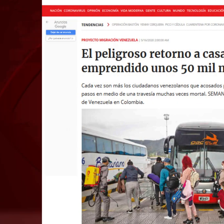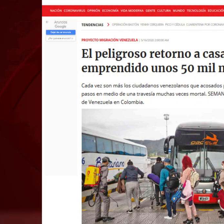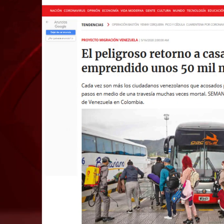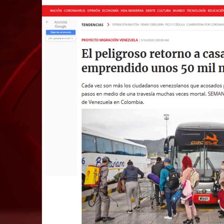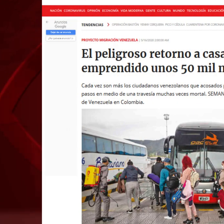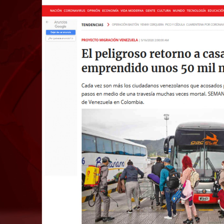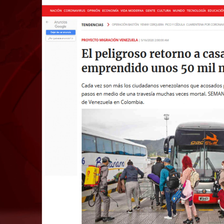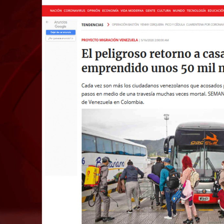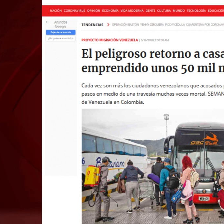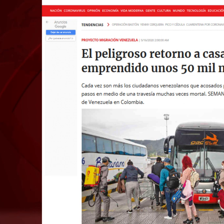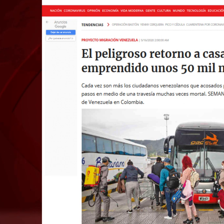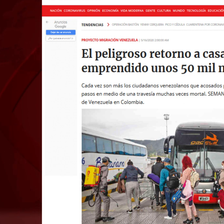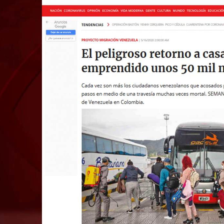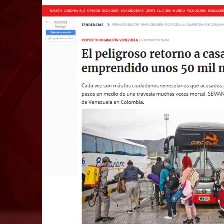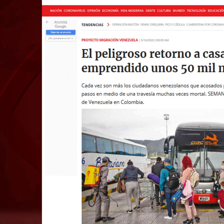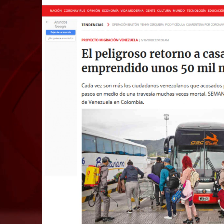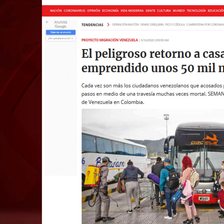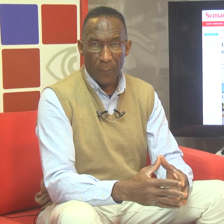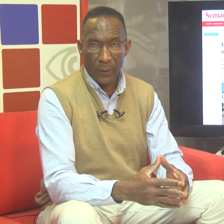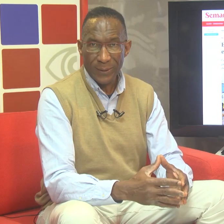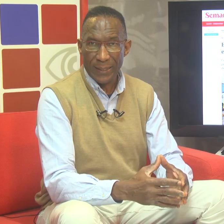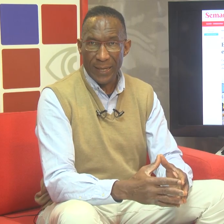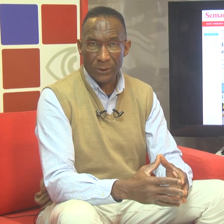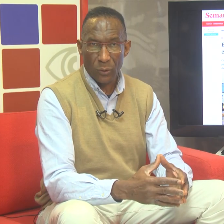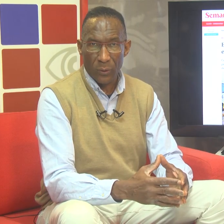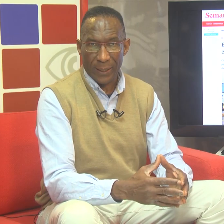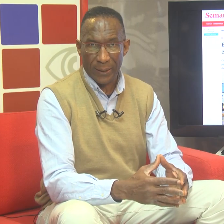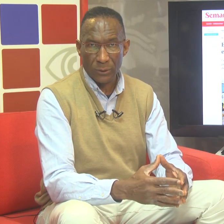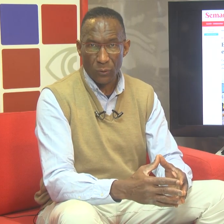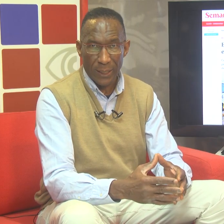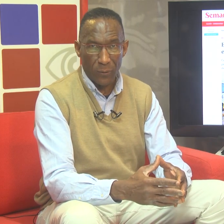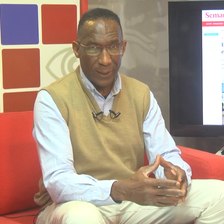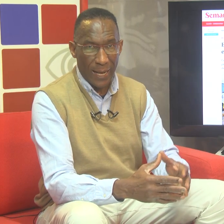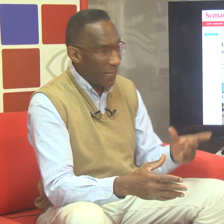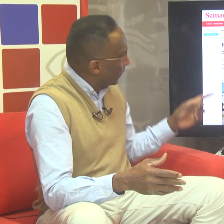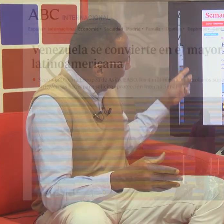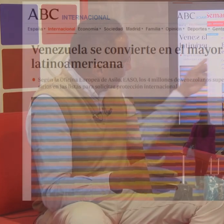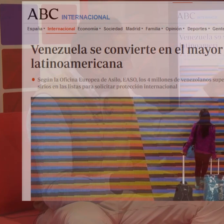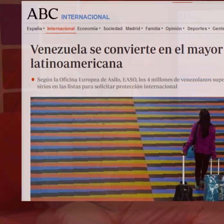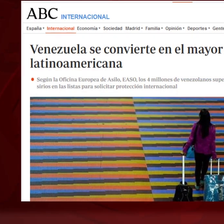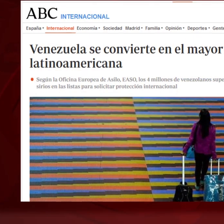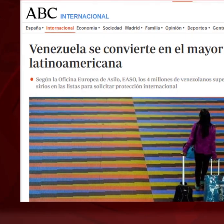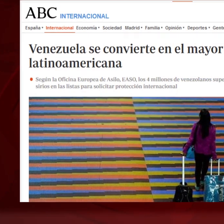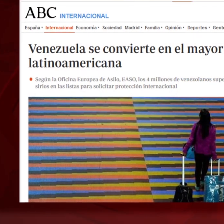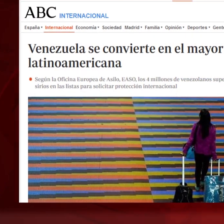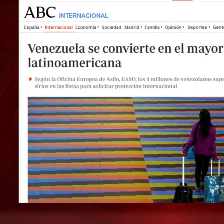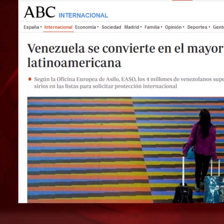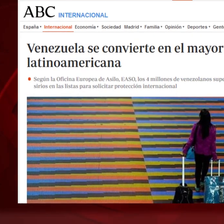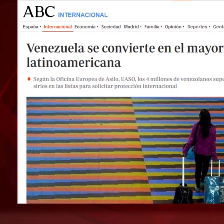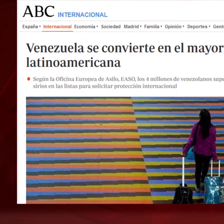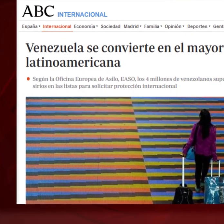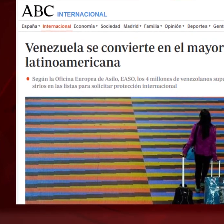países a los que habían emigrado, como Colombia. Pero este éxodo de regreso ya no genera especiales de la